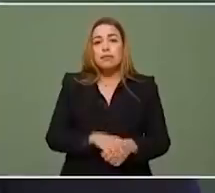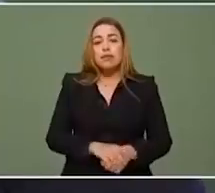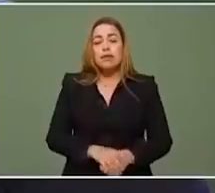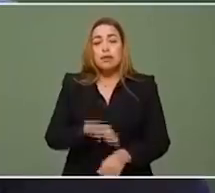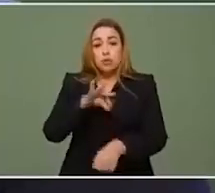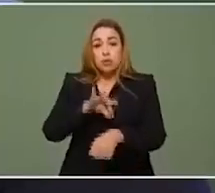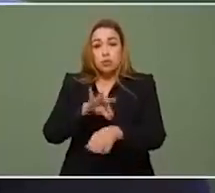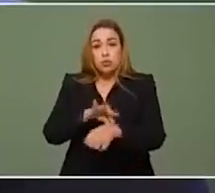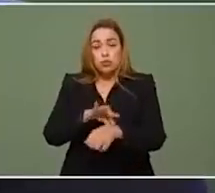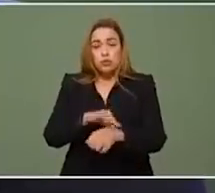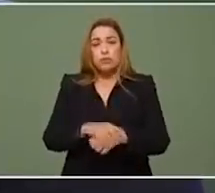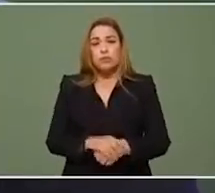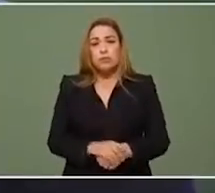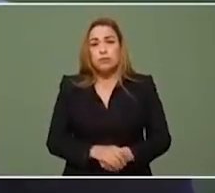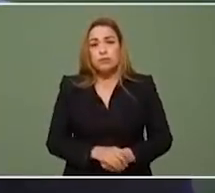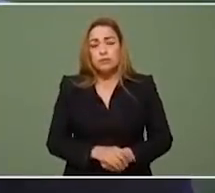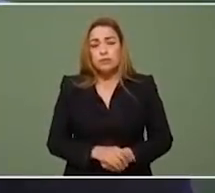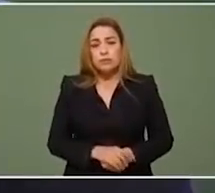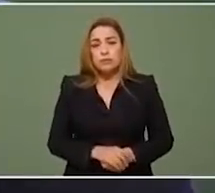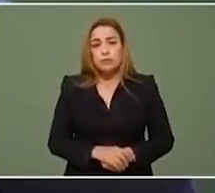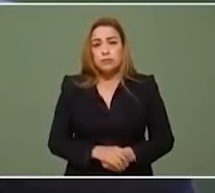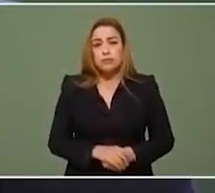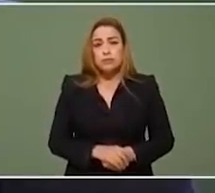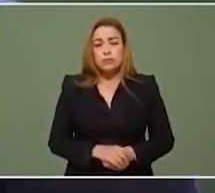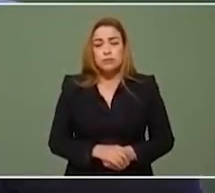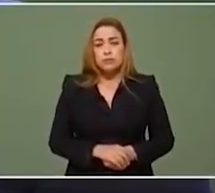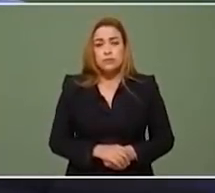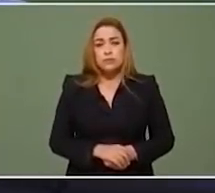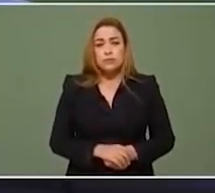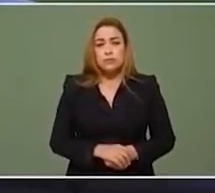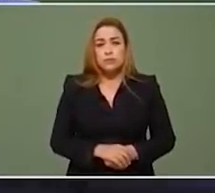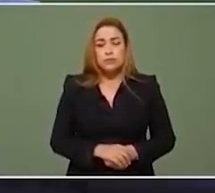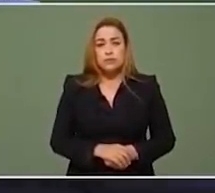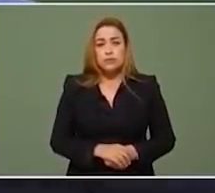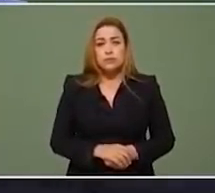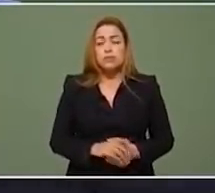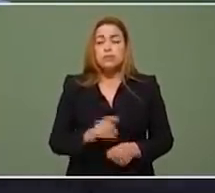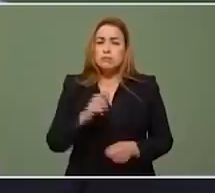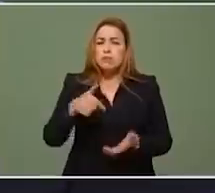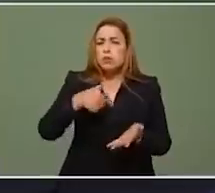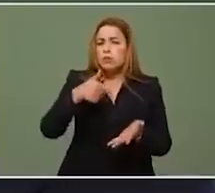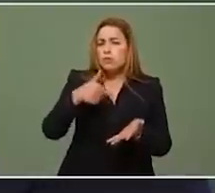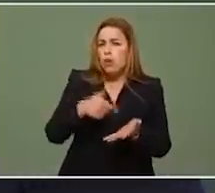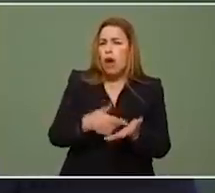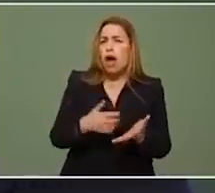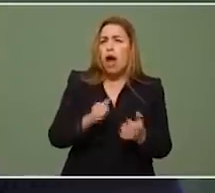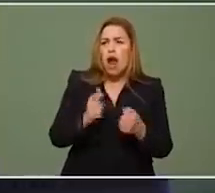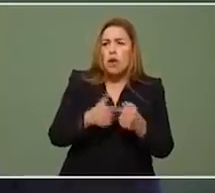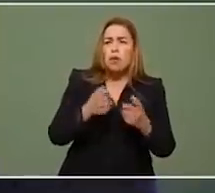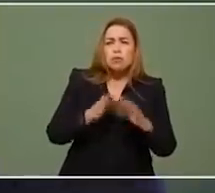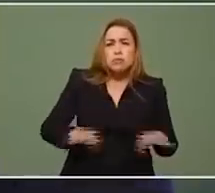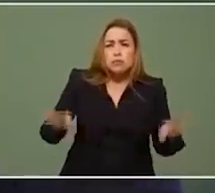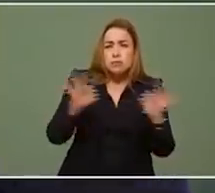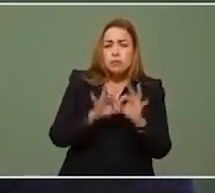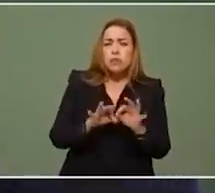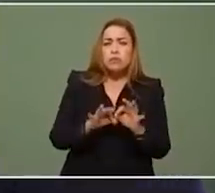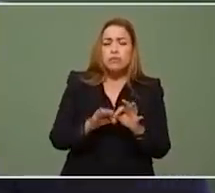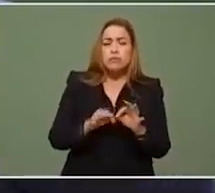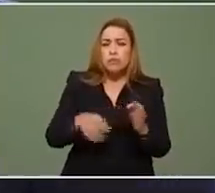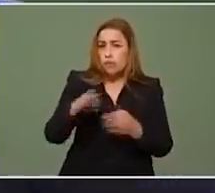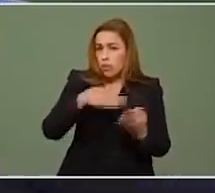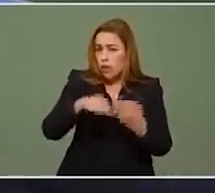un lugar importante las compras del gobierno tiene que ver con alimentos